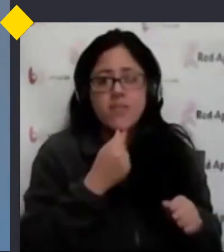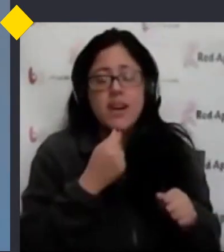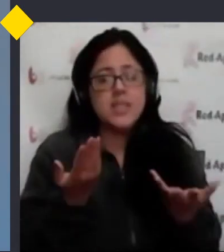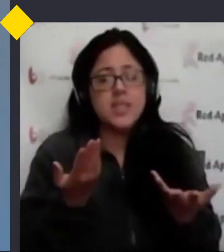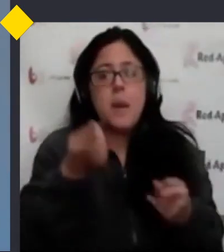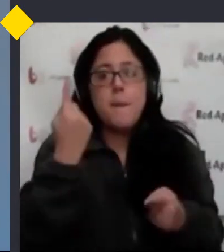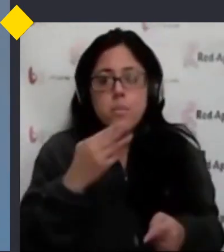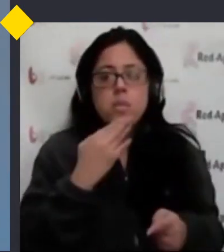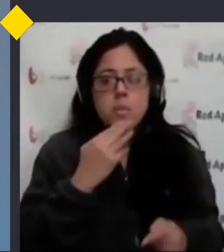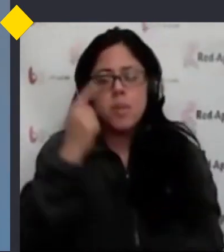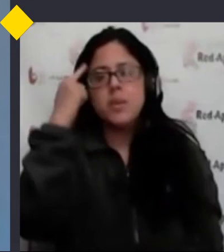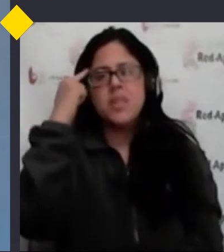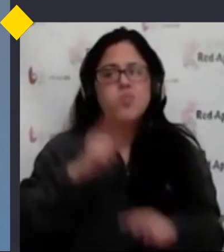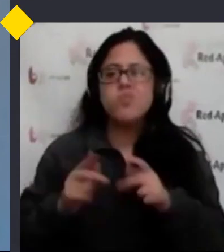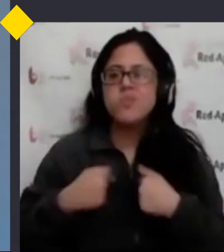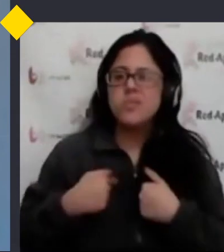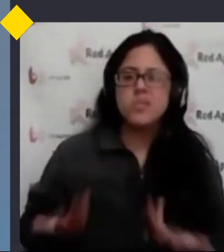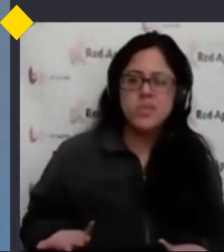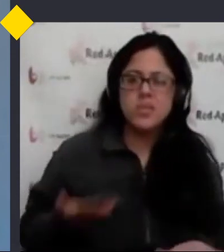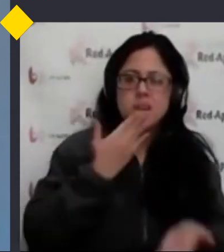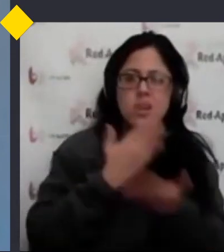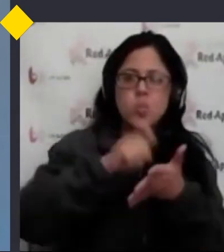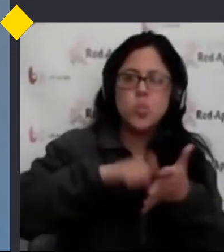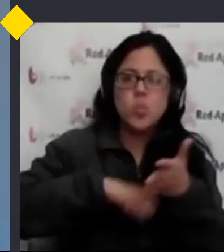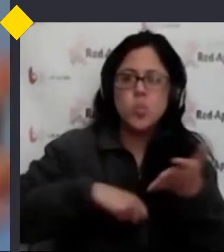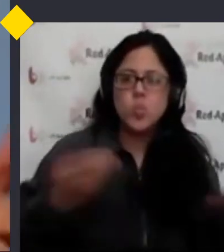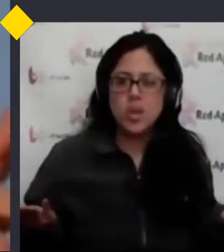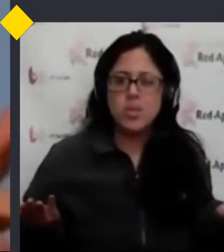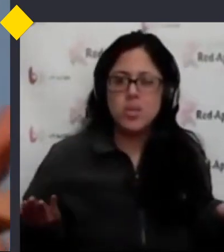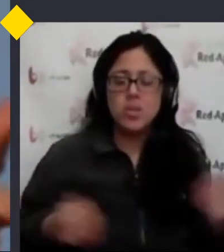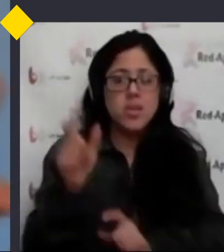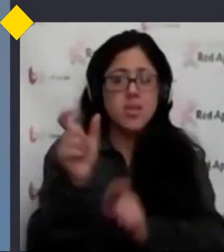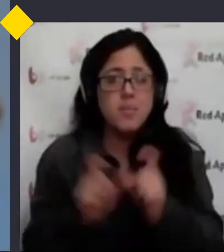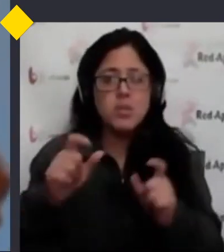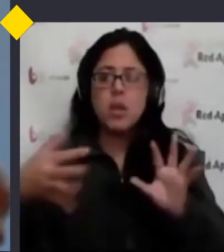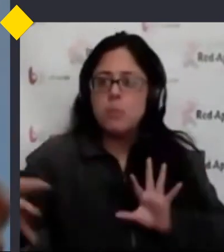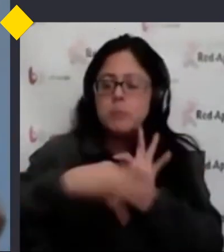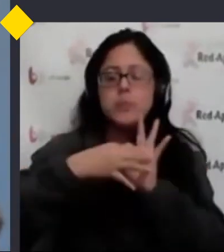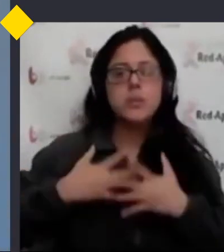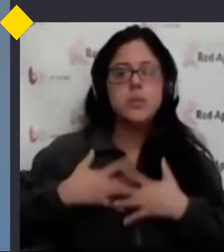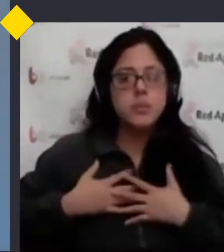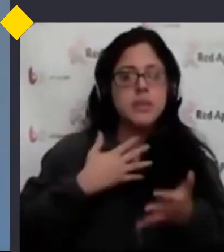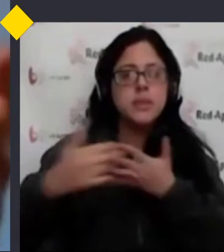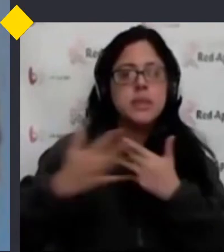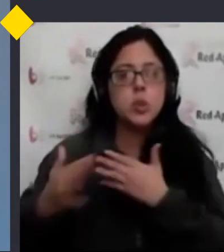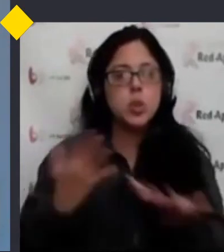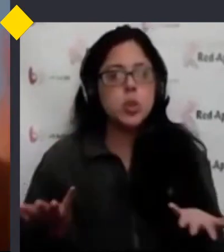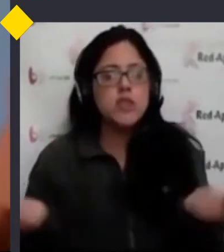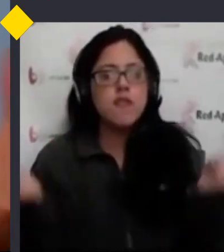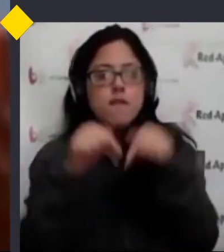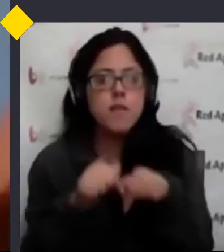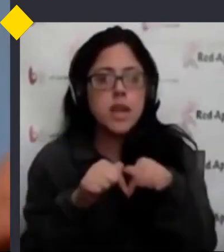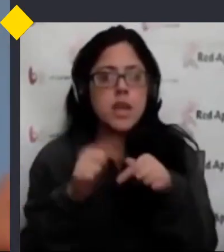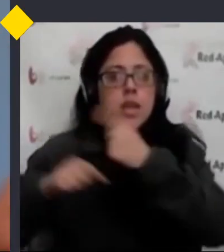bueno, ¿y qué he hecho yo cuando he contratado? Las personas que dependen de mí, ¿de dónde vienen? ¿Cuál es su historia? ¿Dónde viven?